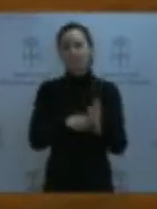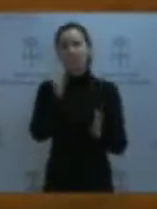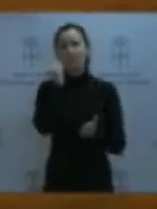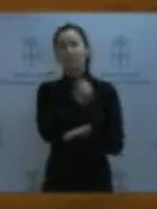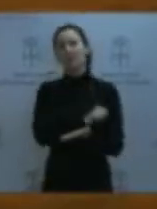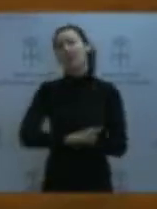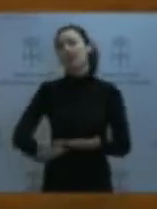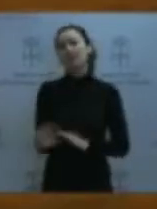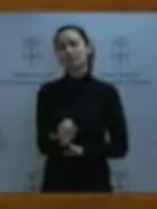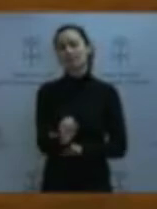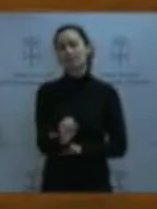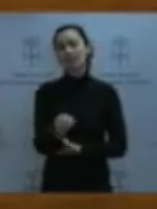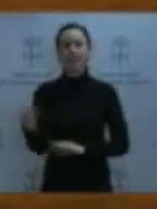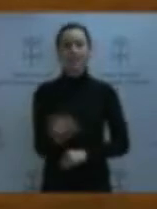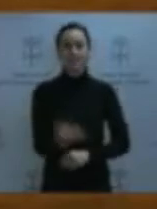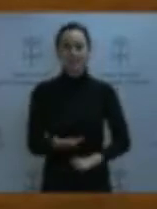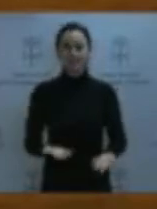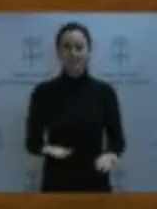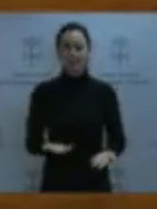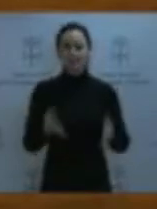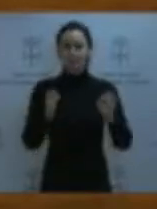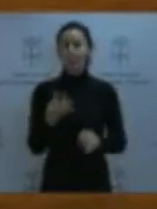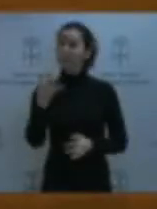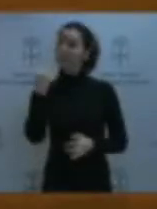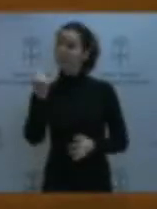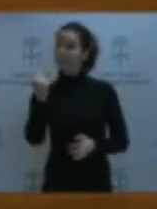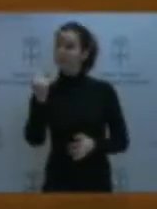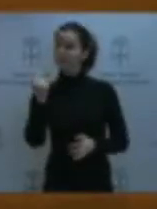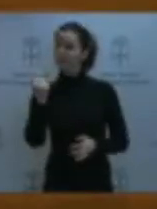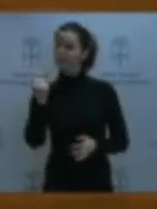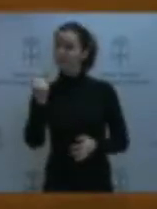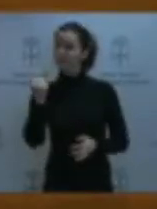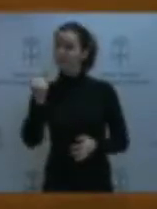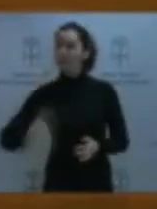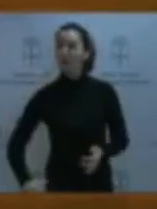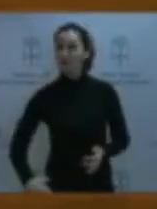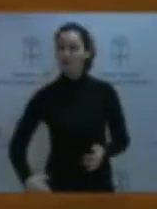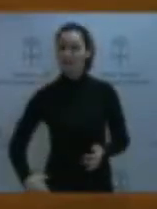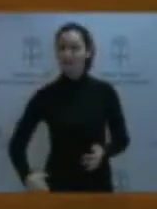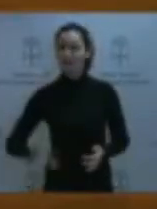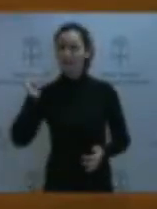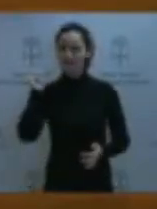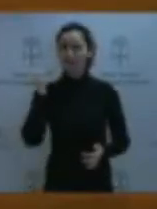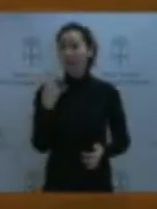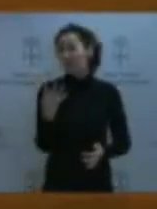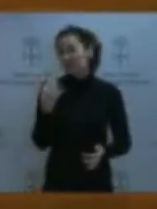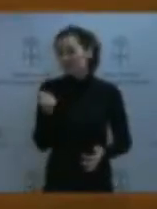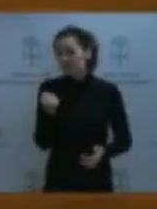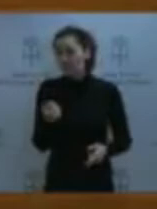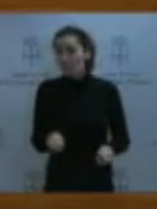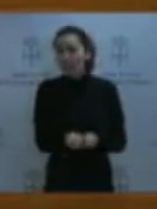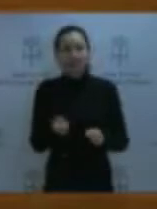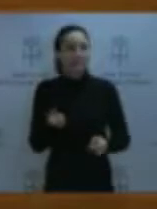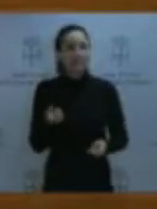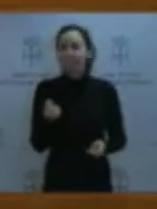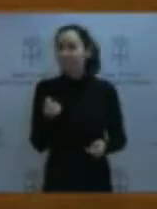sea cero. Es decir, esos 4 millones pasen a ser cero. 4 millones es una cantidad, como bien han